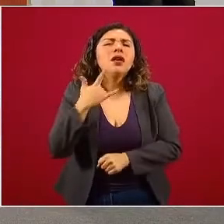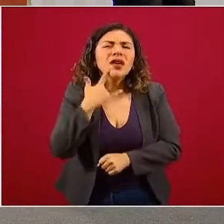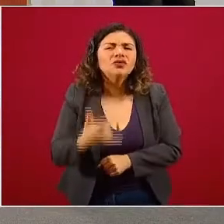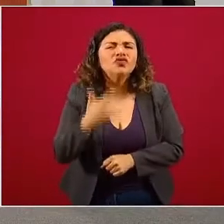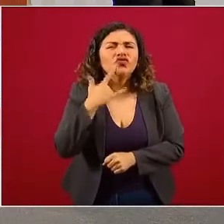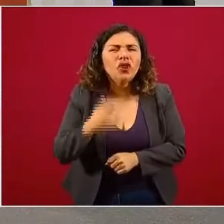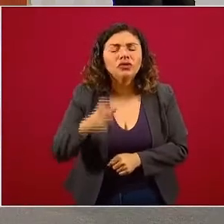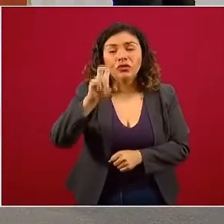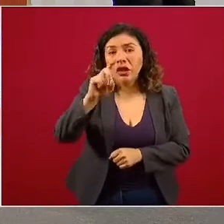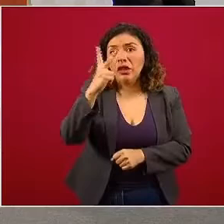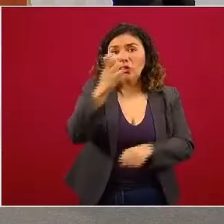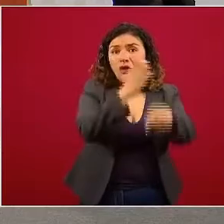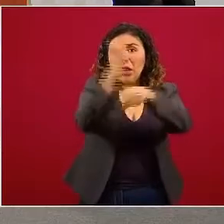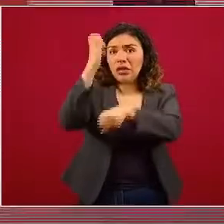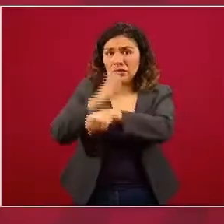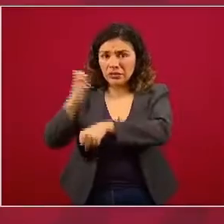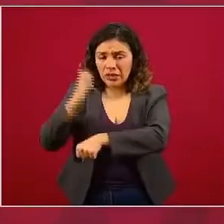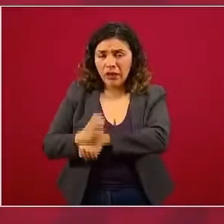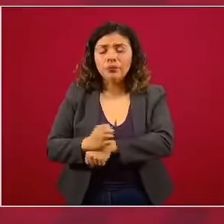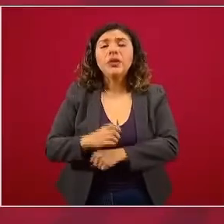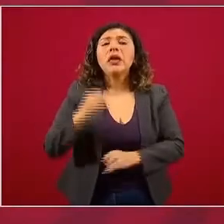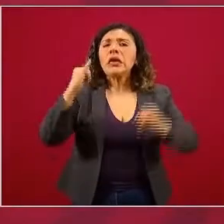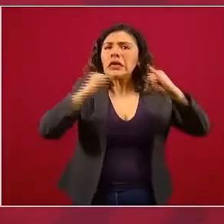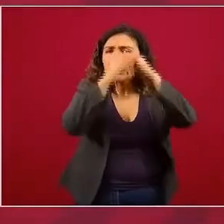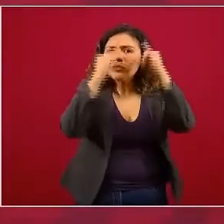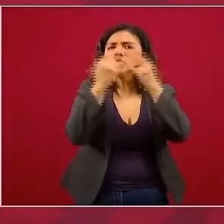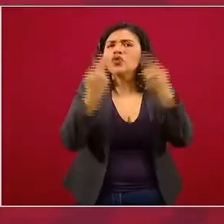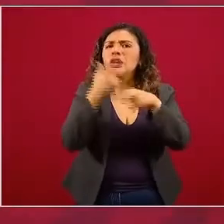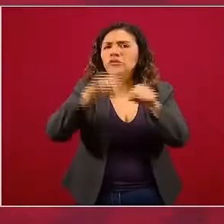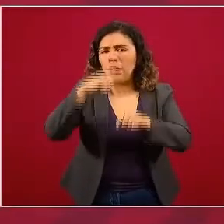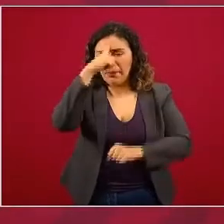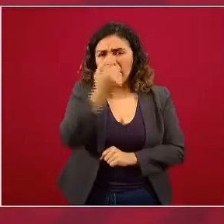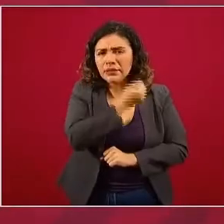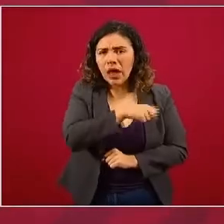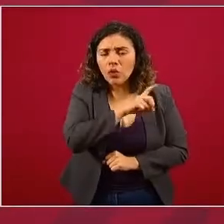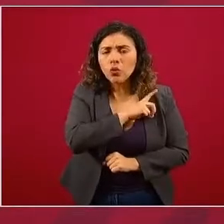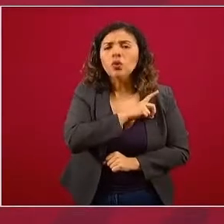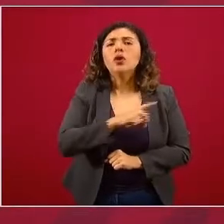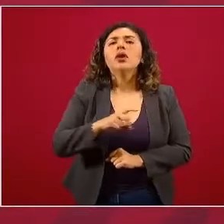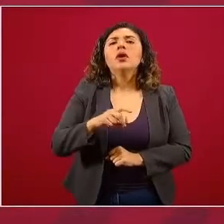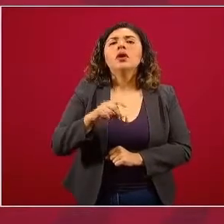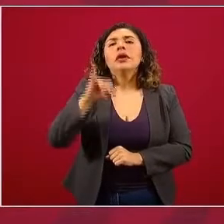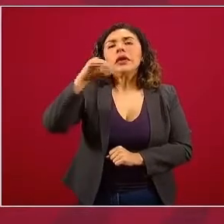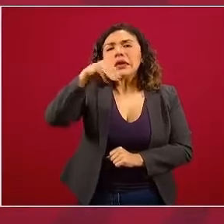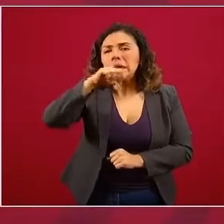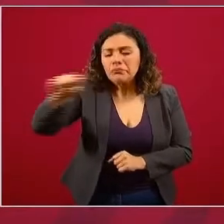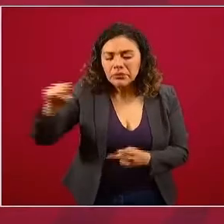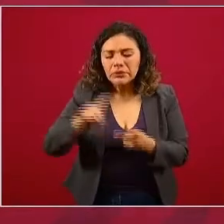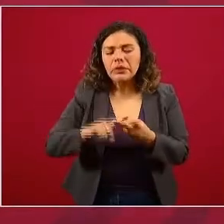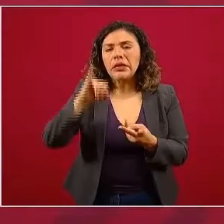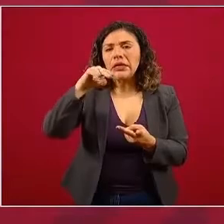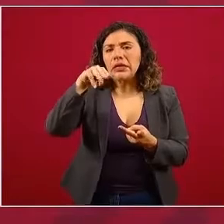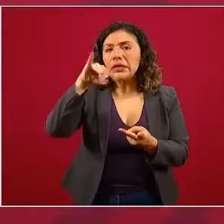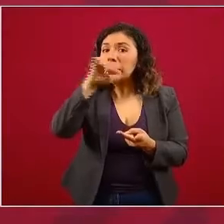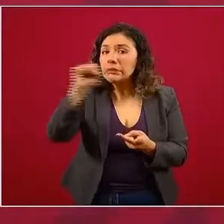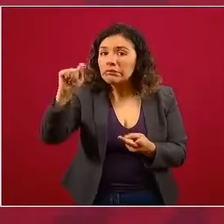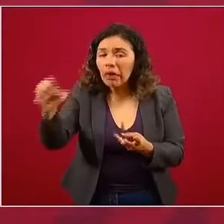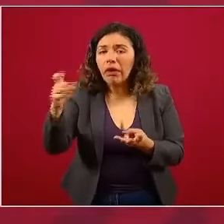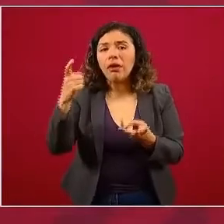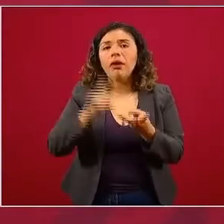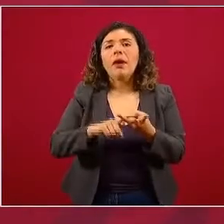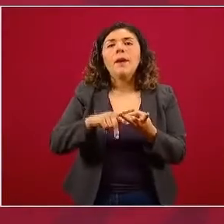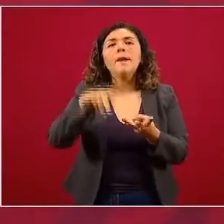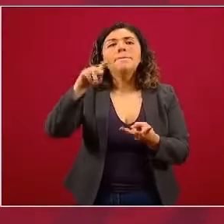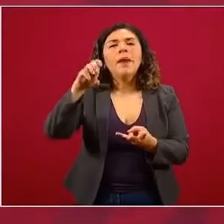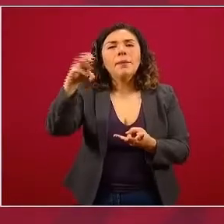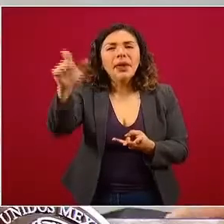32 entidades federativas, las instituciones nacionales de salud, el Instituto Mexicano del Seguro Social, el ISSSTE, los servicios médicos